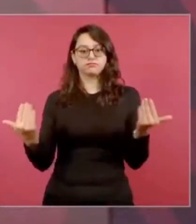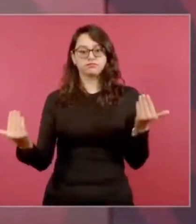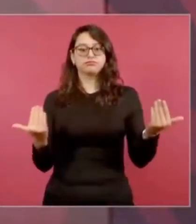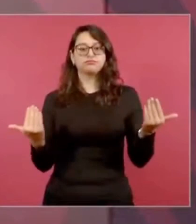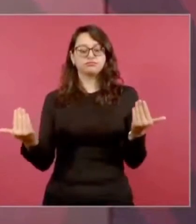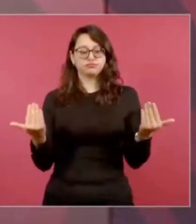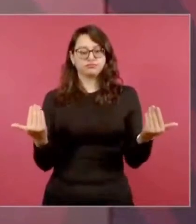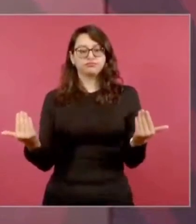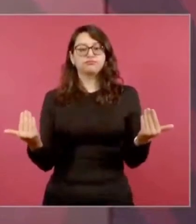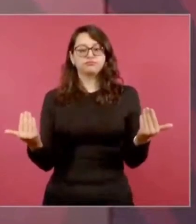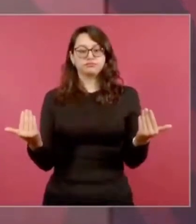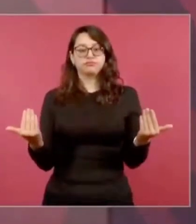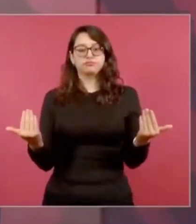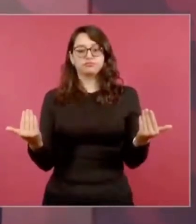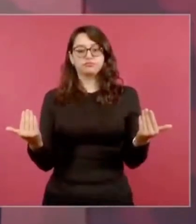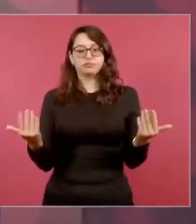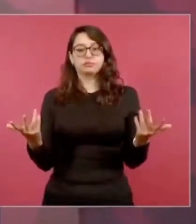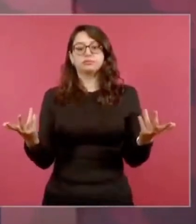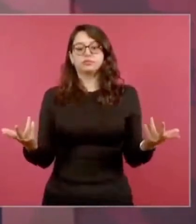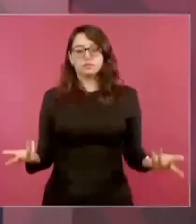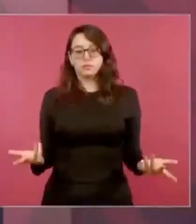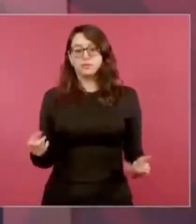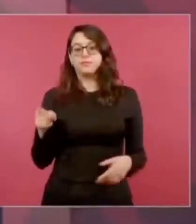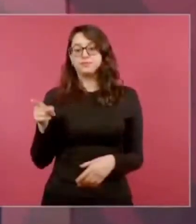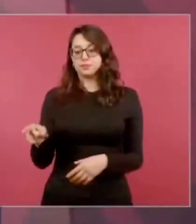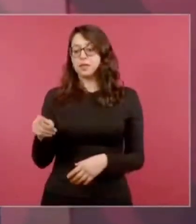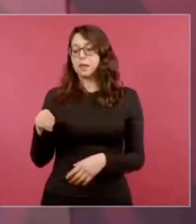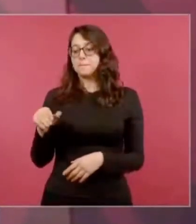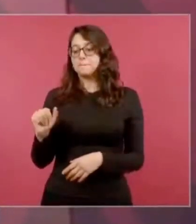Madero es un hombre